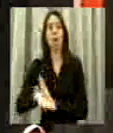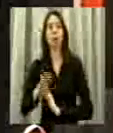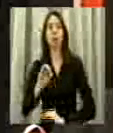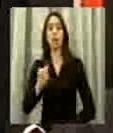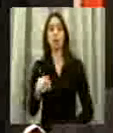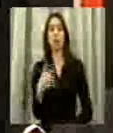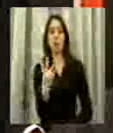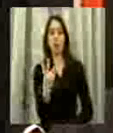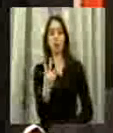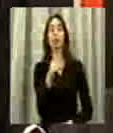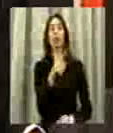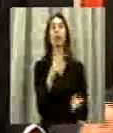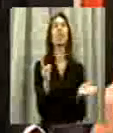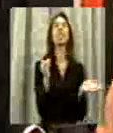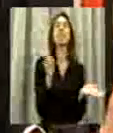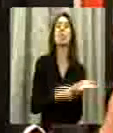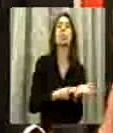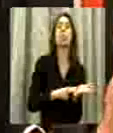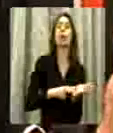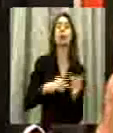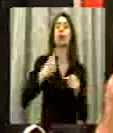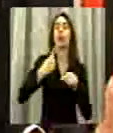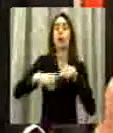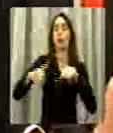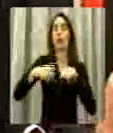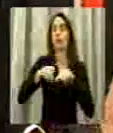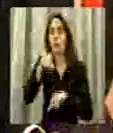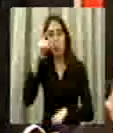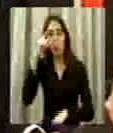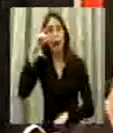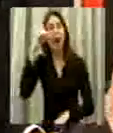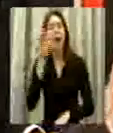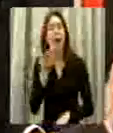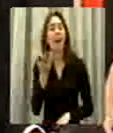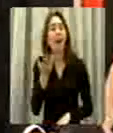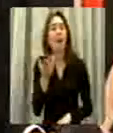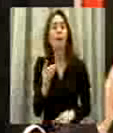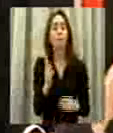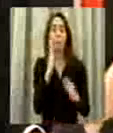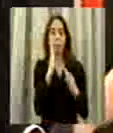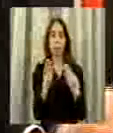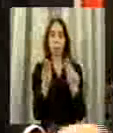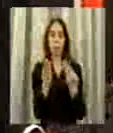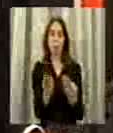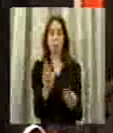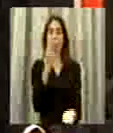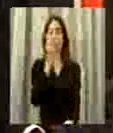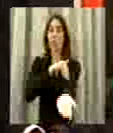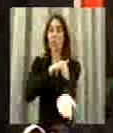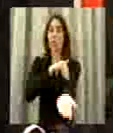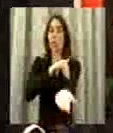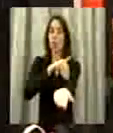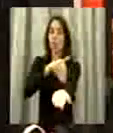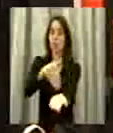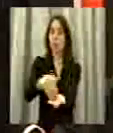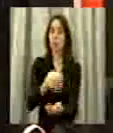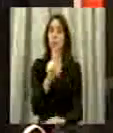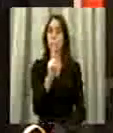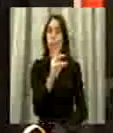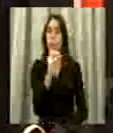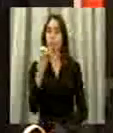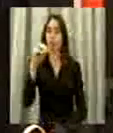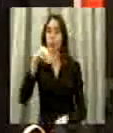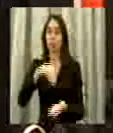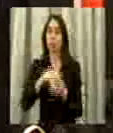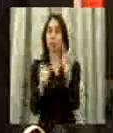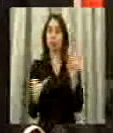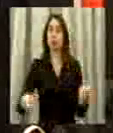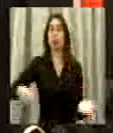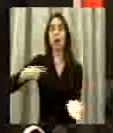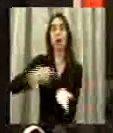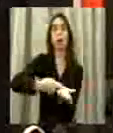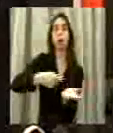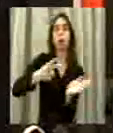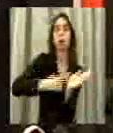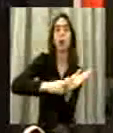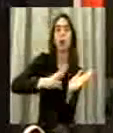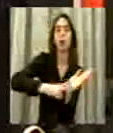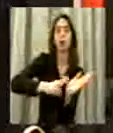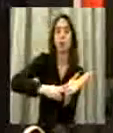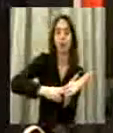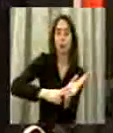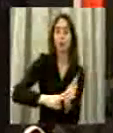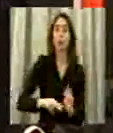al crédito, y simplemente para dar una idea, esto beneficia a 3.200.000 contribuyentes.